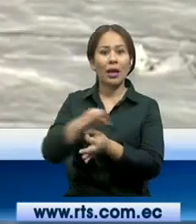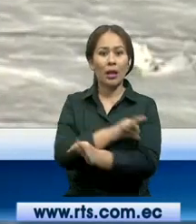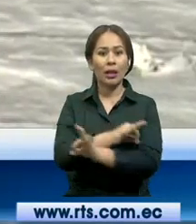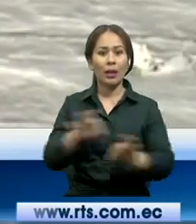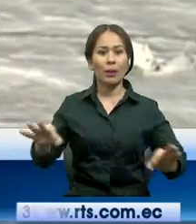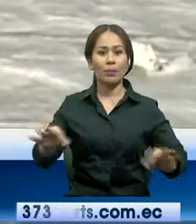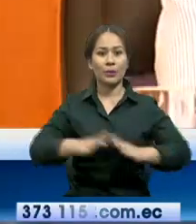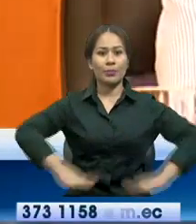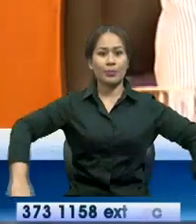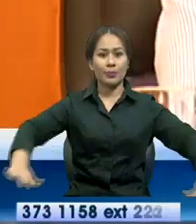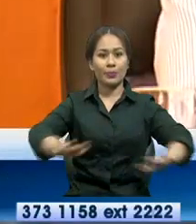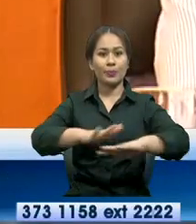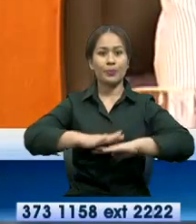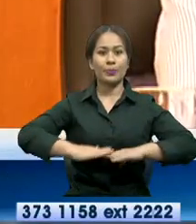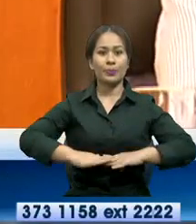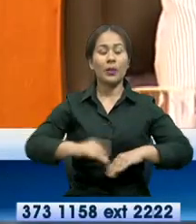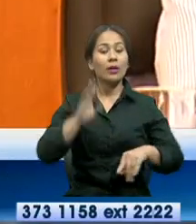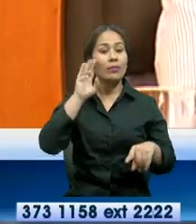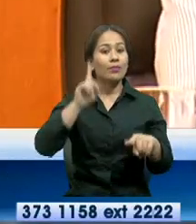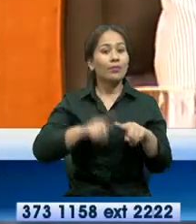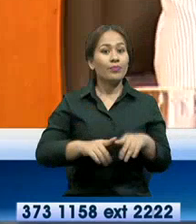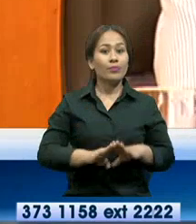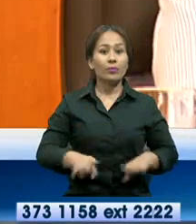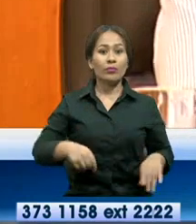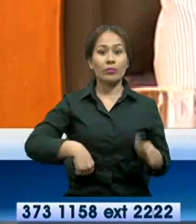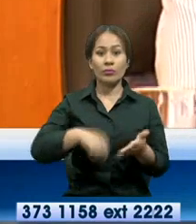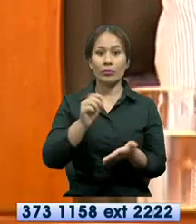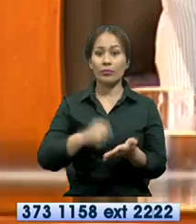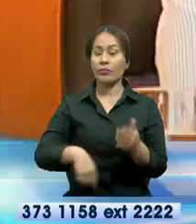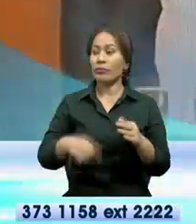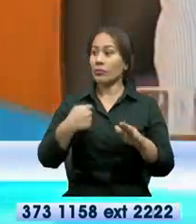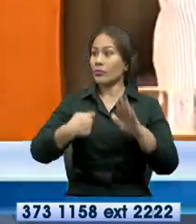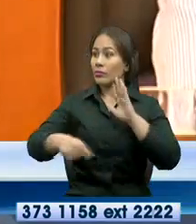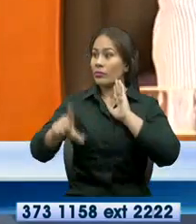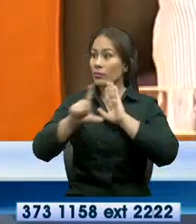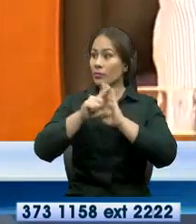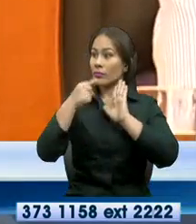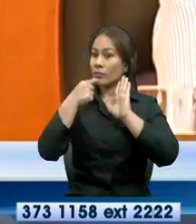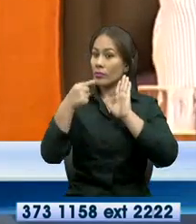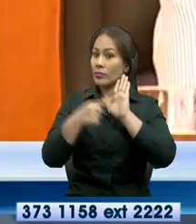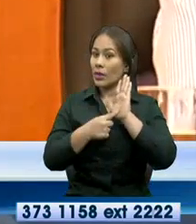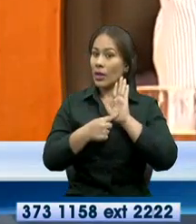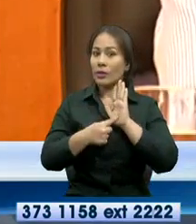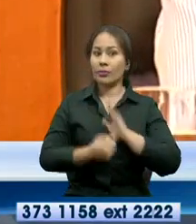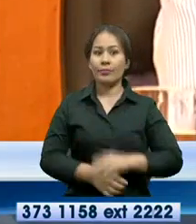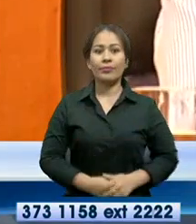un tipo de contratación absolutamente legítimo, legal,